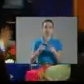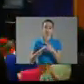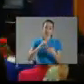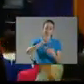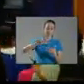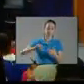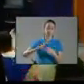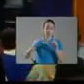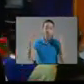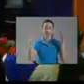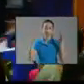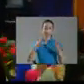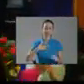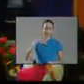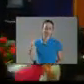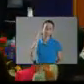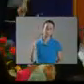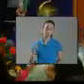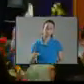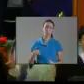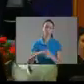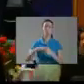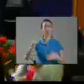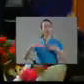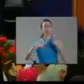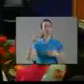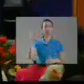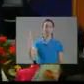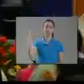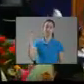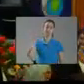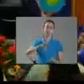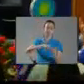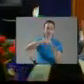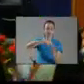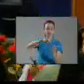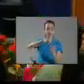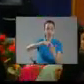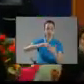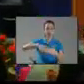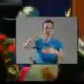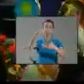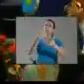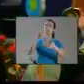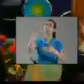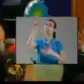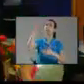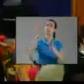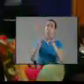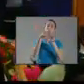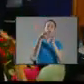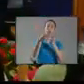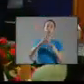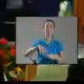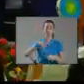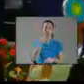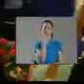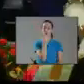De alegría me has ungido, con gozo y con pandero danzaré delante de tu